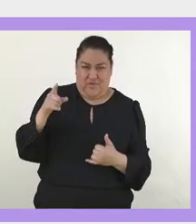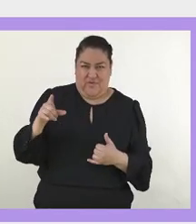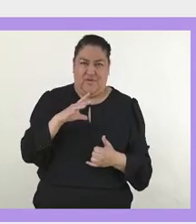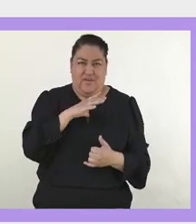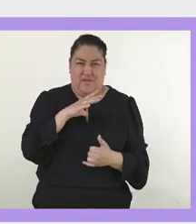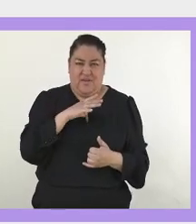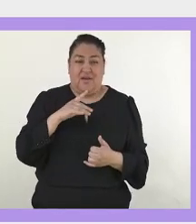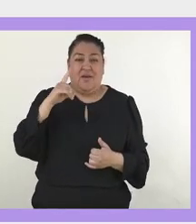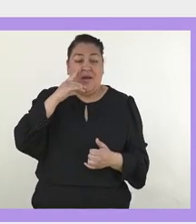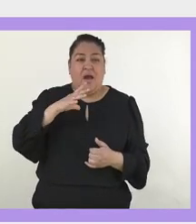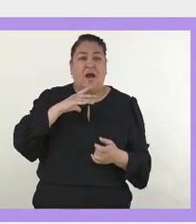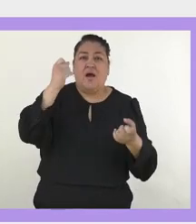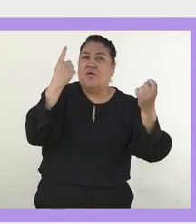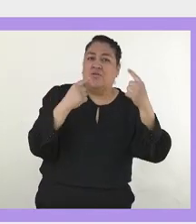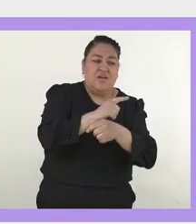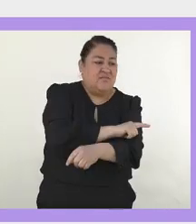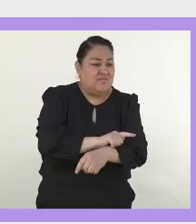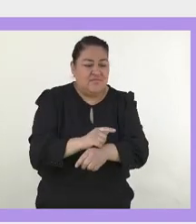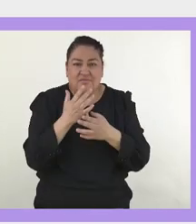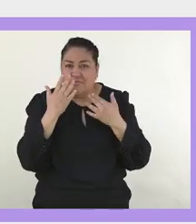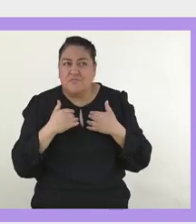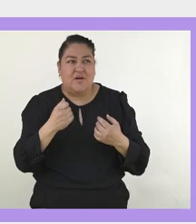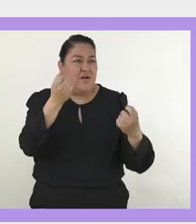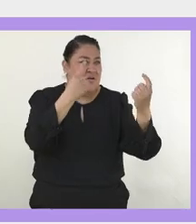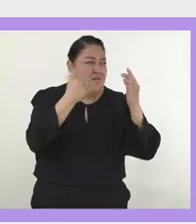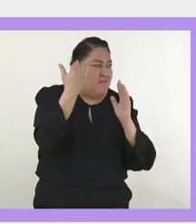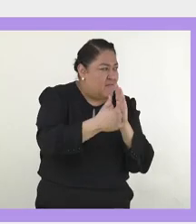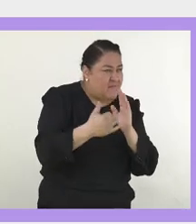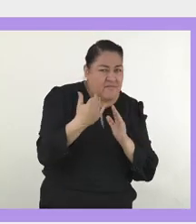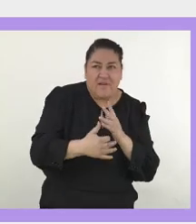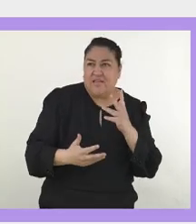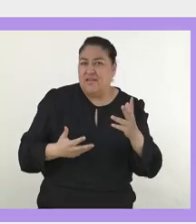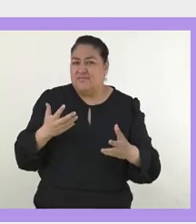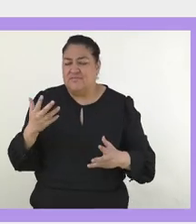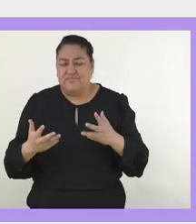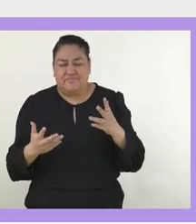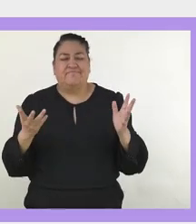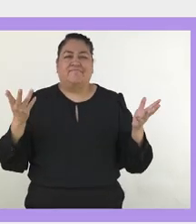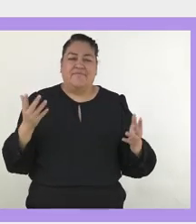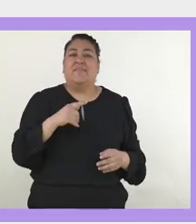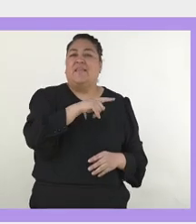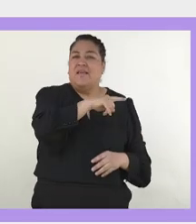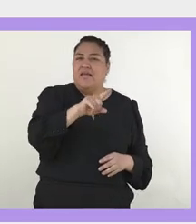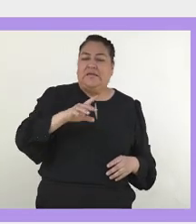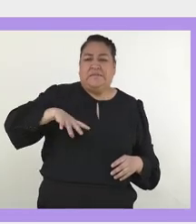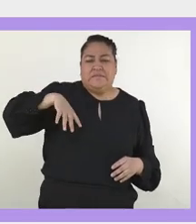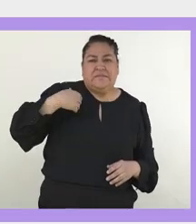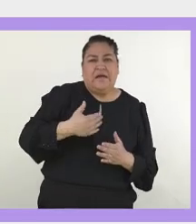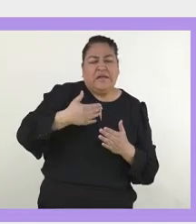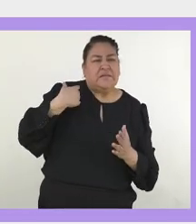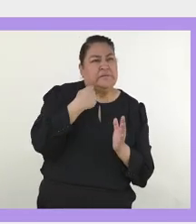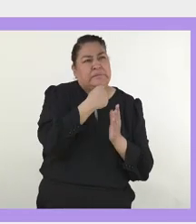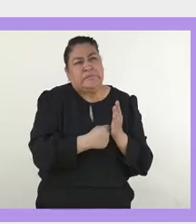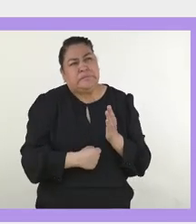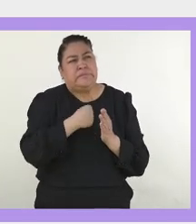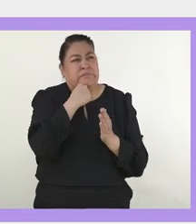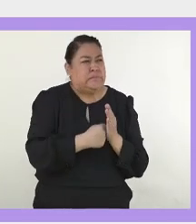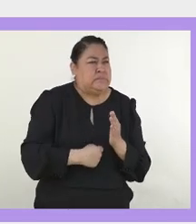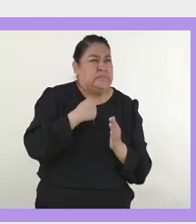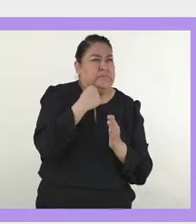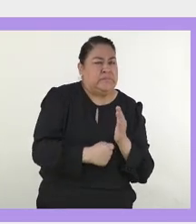tuvieron la liga esas que no tuvieron tantas herramientas no Andrea por supuesto lucharon picaron piedra hoy las tenemos como ejemplo